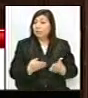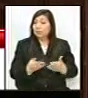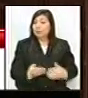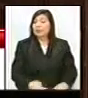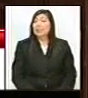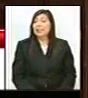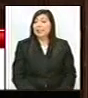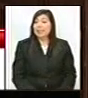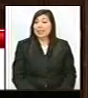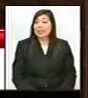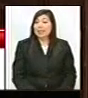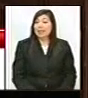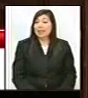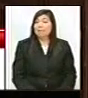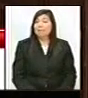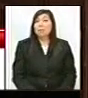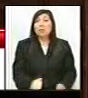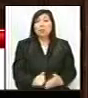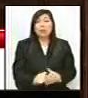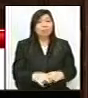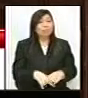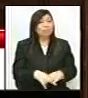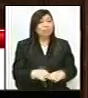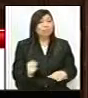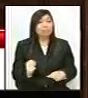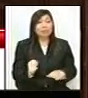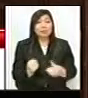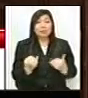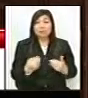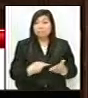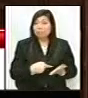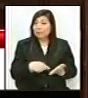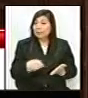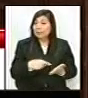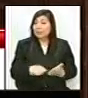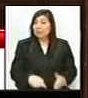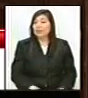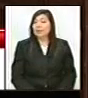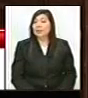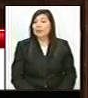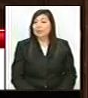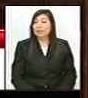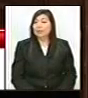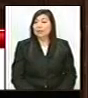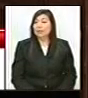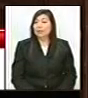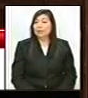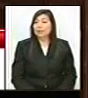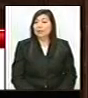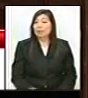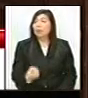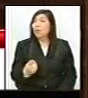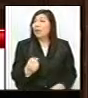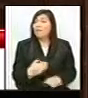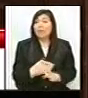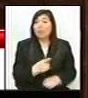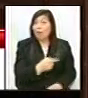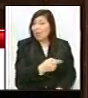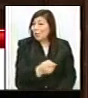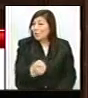preliminares. No les autoriza a emitir, o perdón, no les faculta a